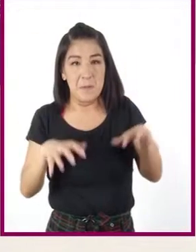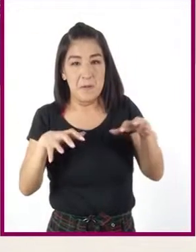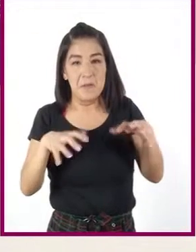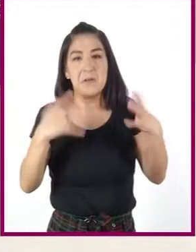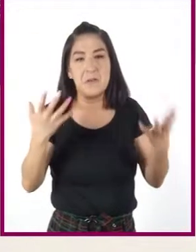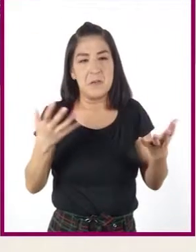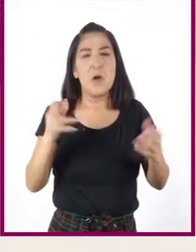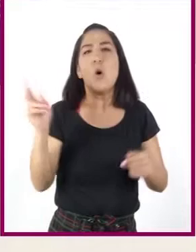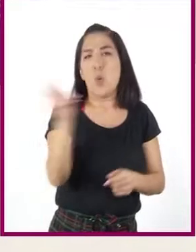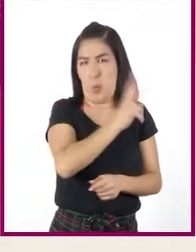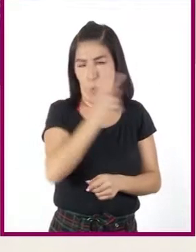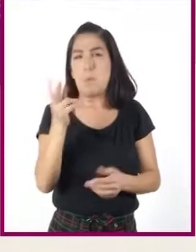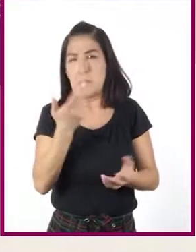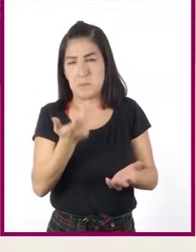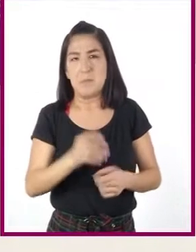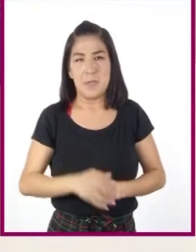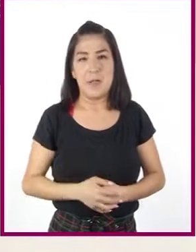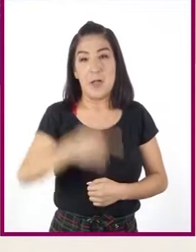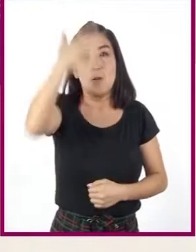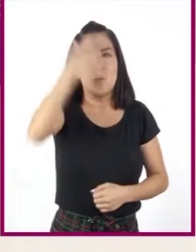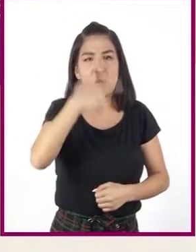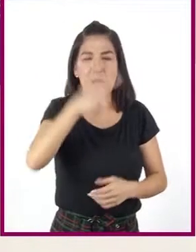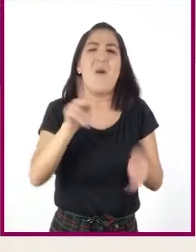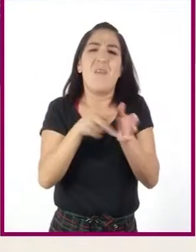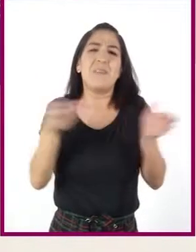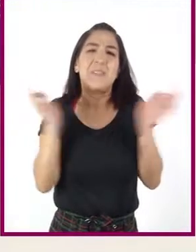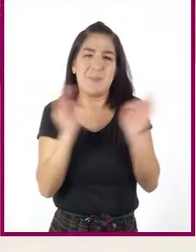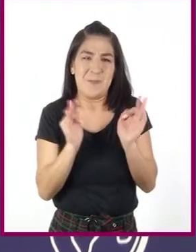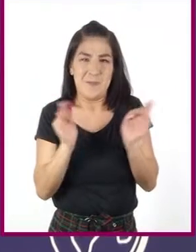viento y por la noche sentirse frío.